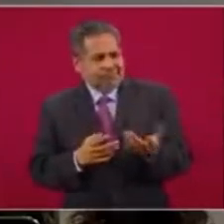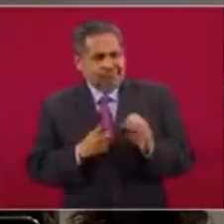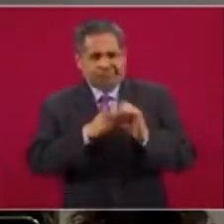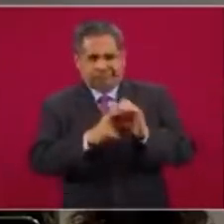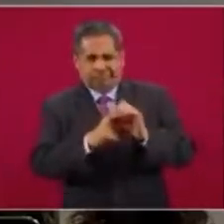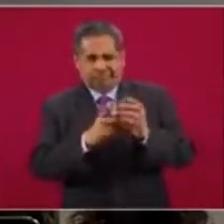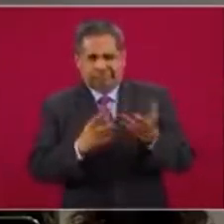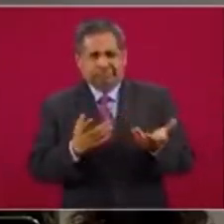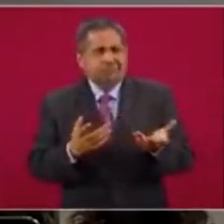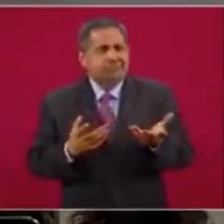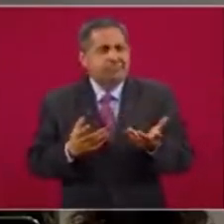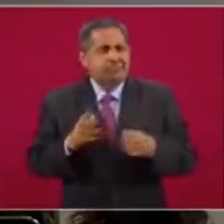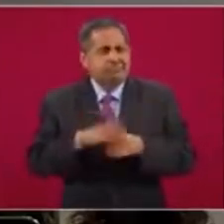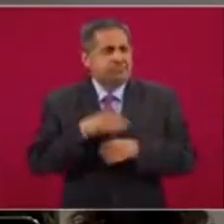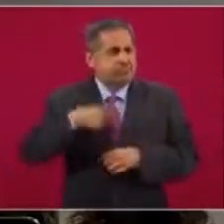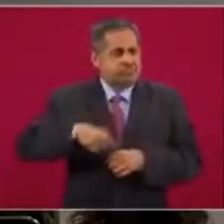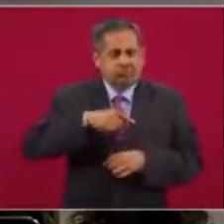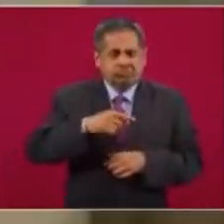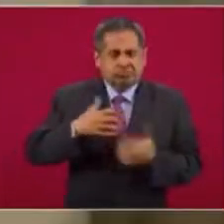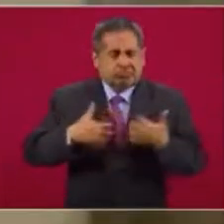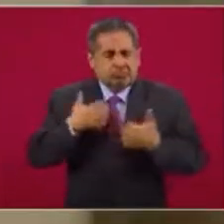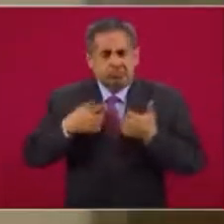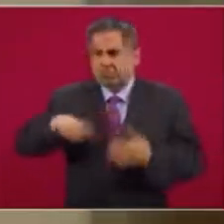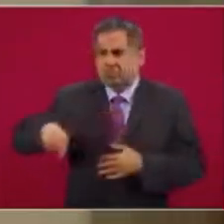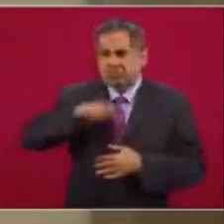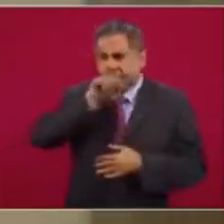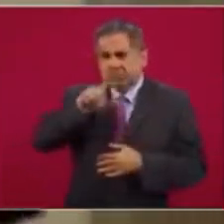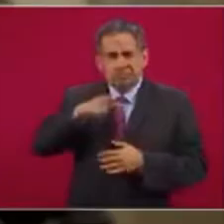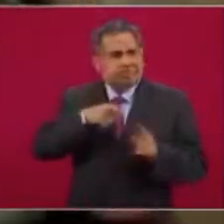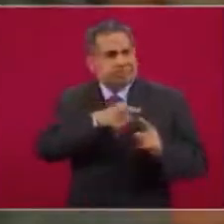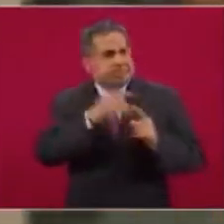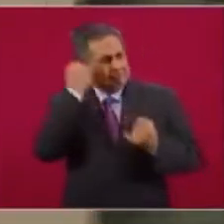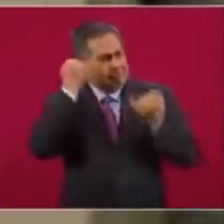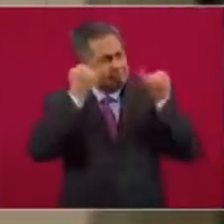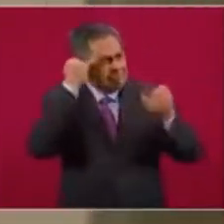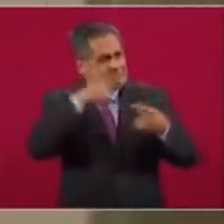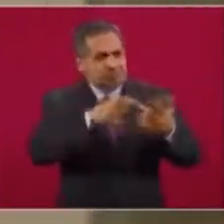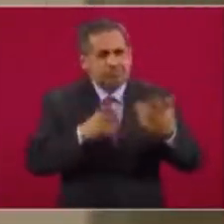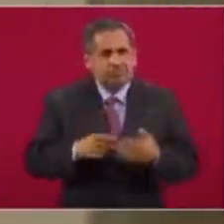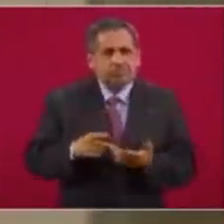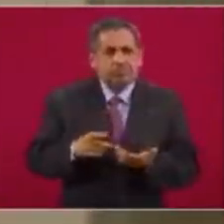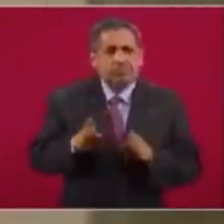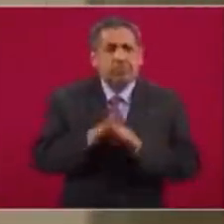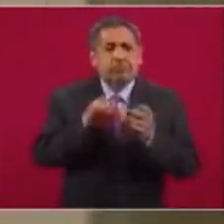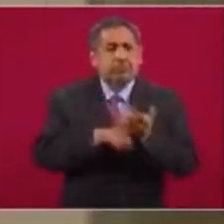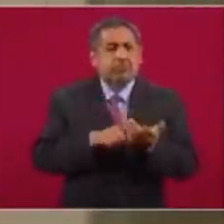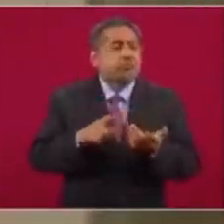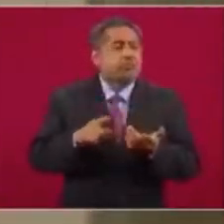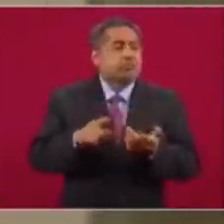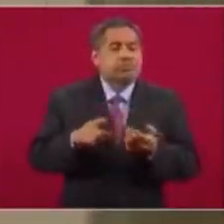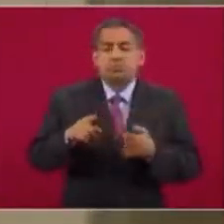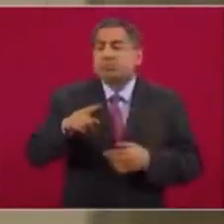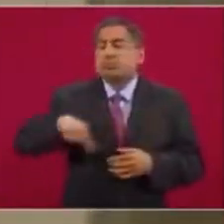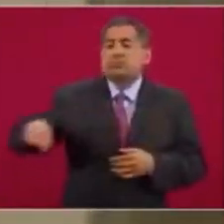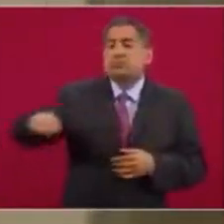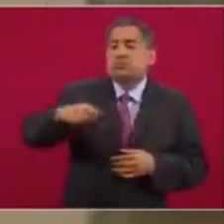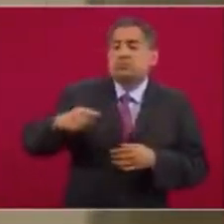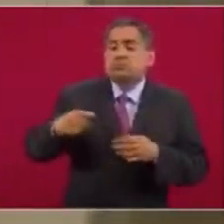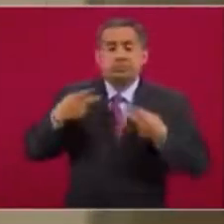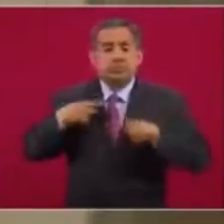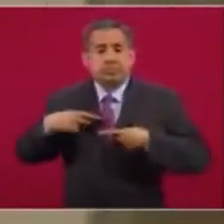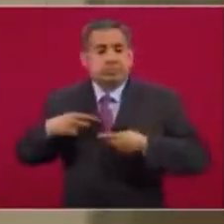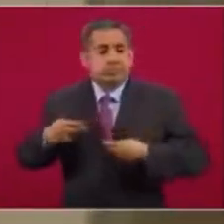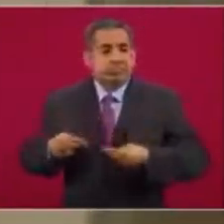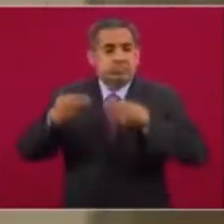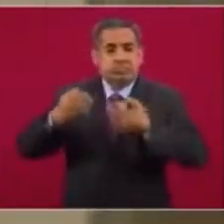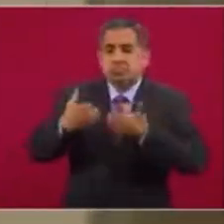medidas que así lo mencionan los jaliscienses, improvisadas, que le quitó el pan de la mesa a miles de